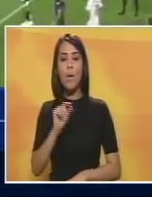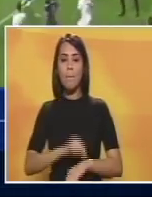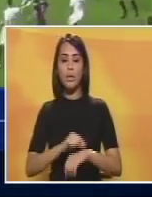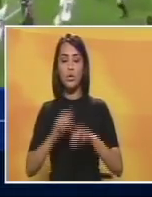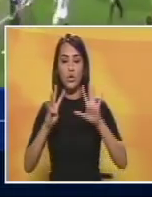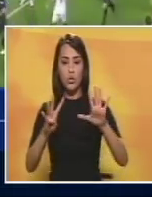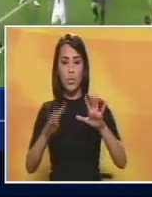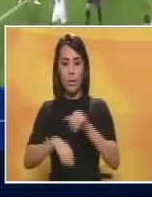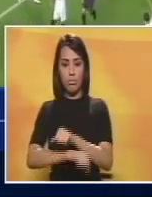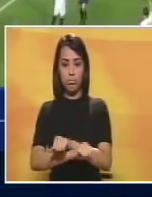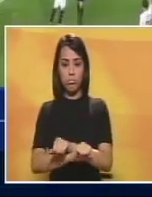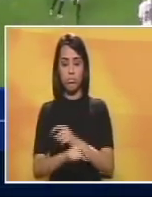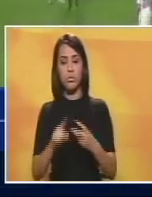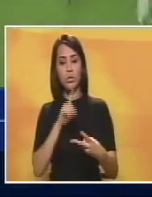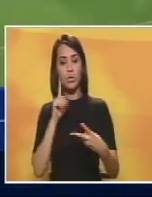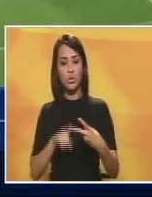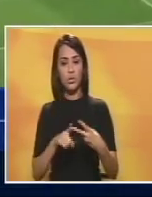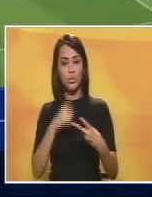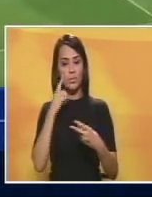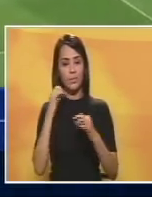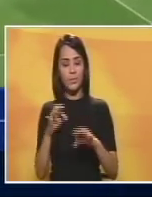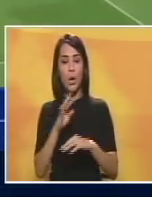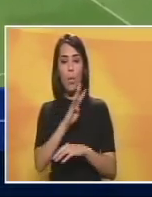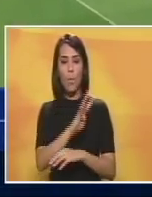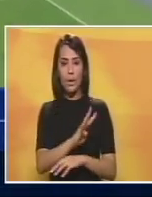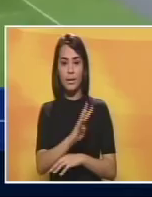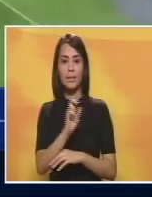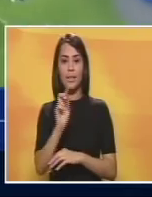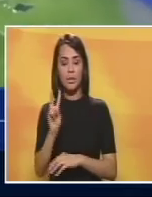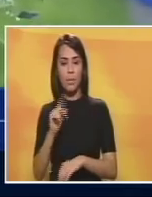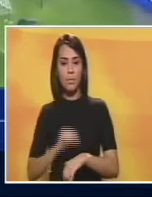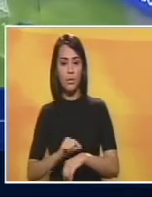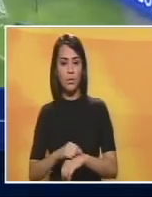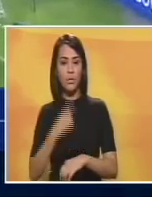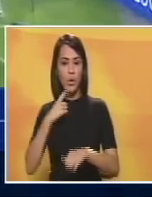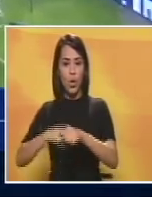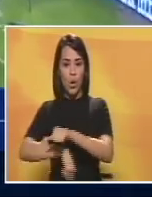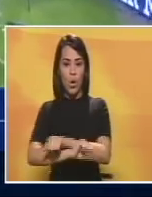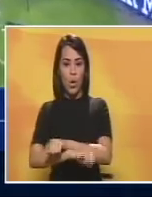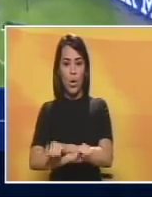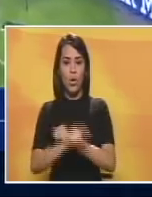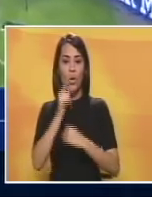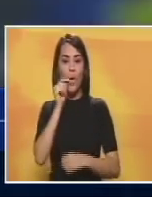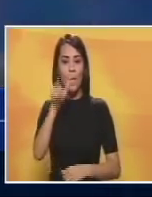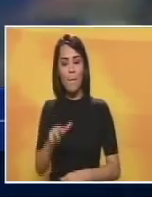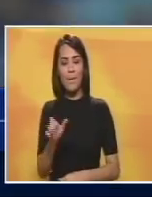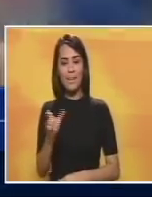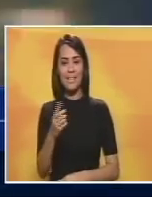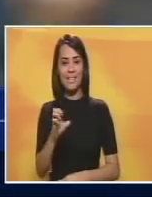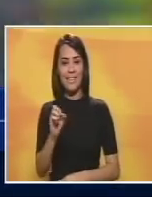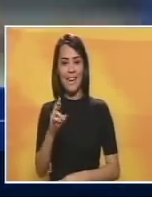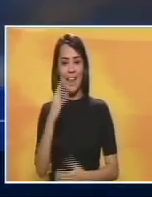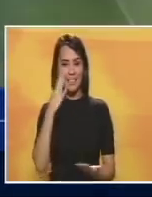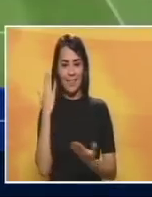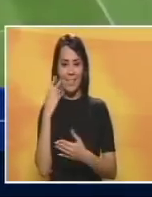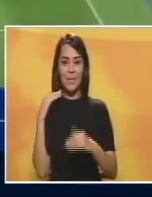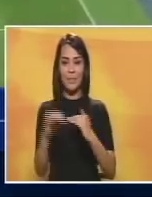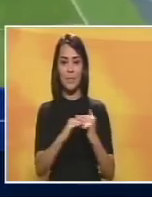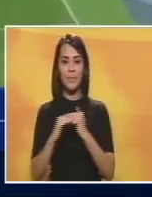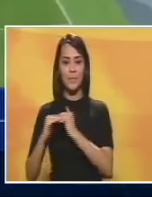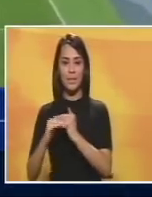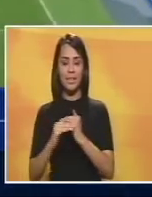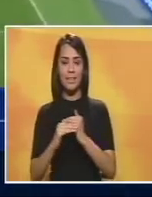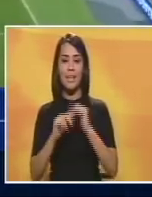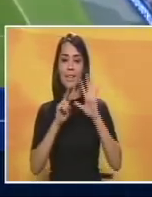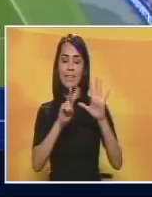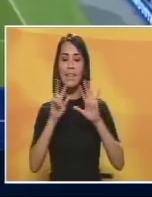9 del partido. Los culés reaccionaron en 42 con gol de Gerard Piqué para empatar y el